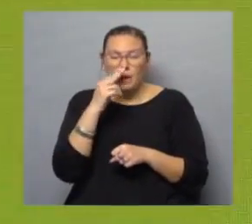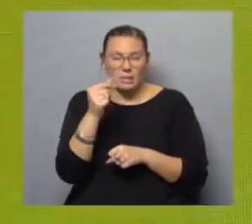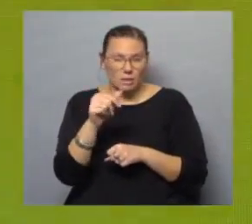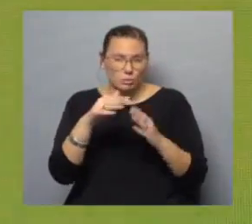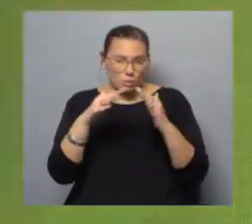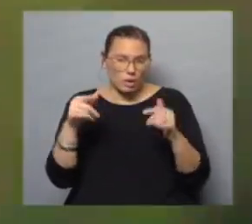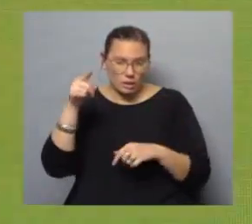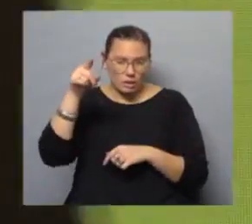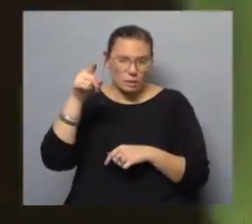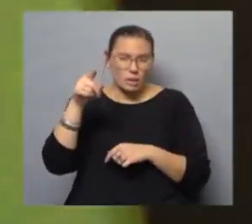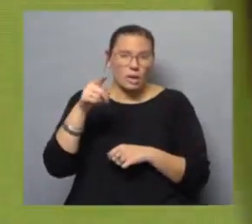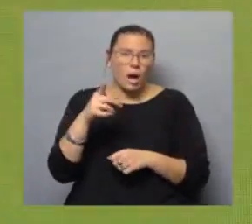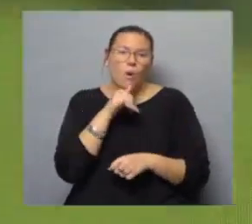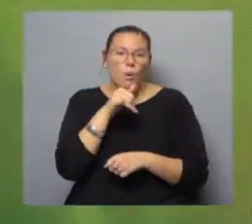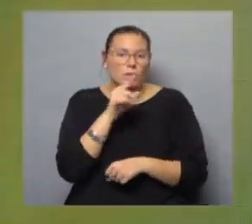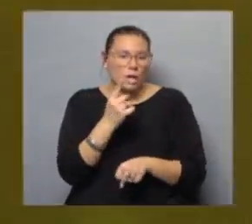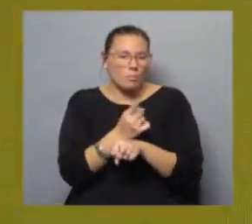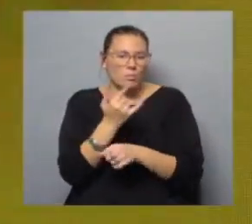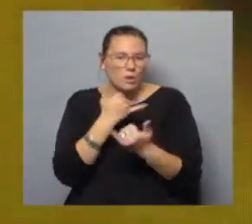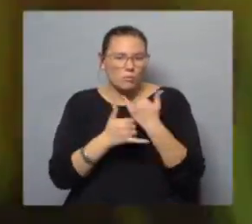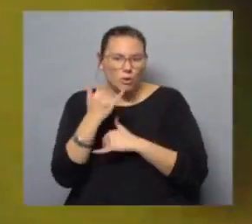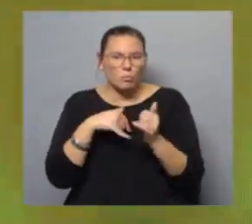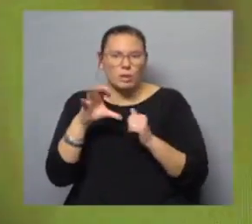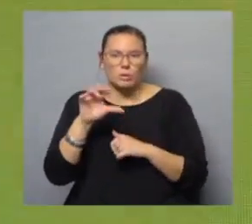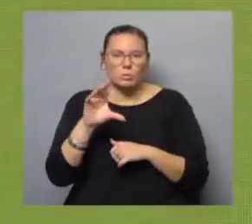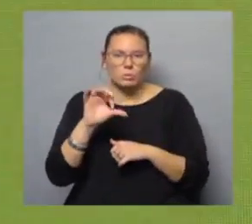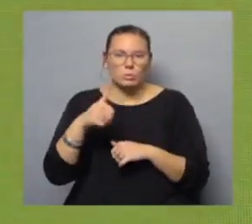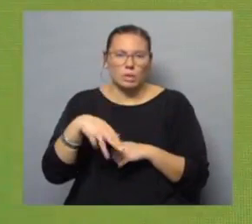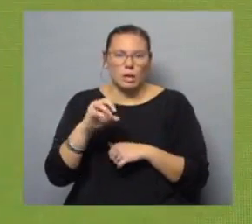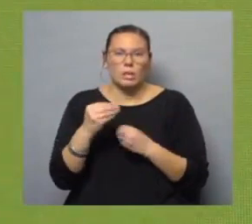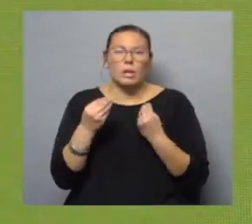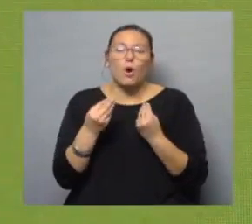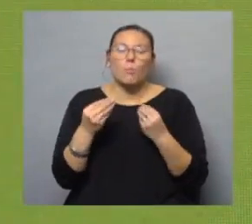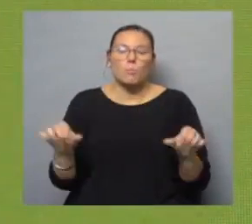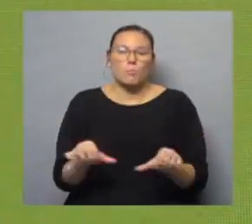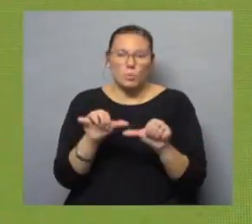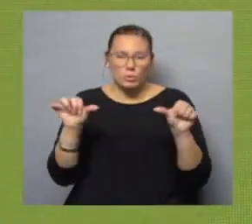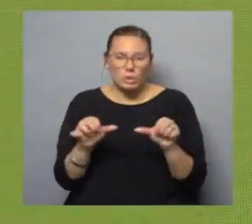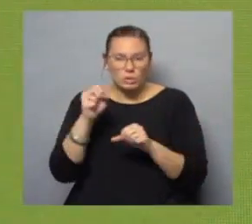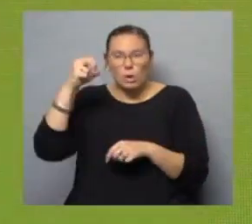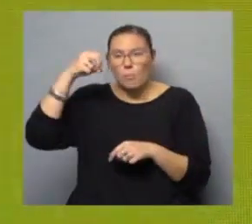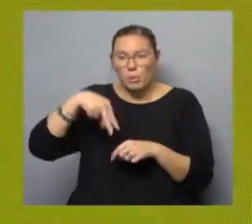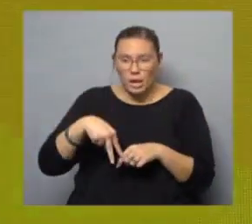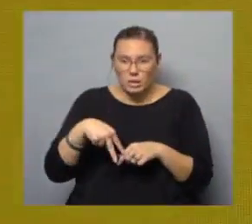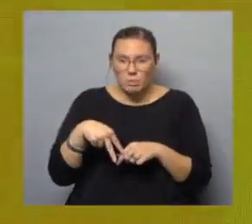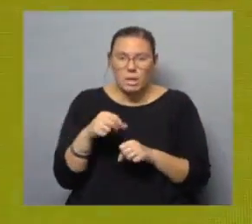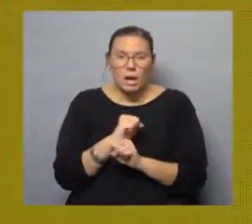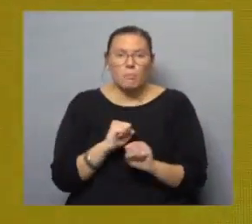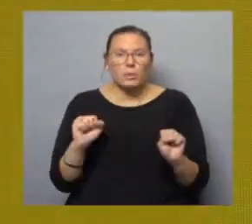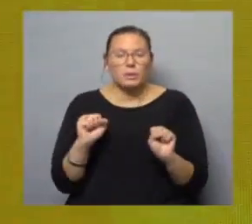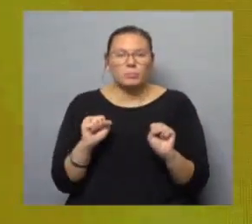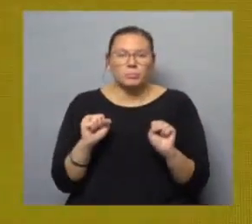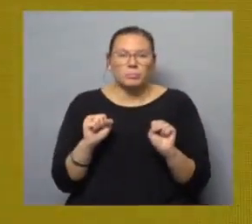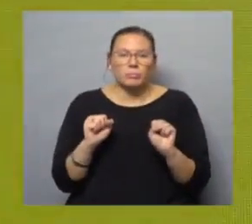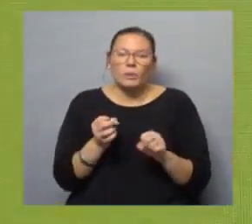bueno, nos cuenta en esta primera parte del informe Susana, bueno, cómo se realizó este plan para poder de alguna